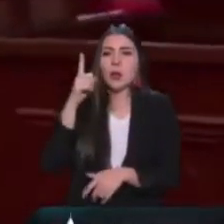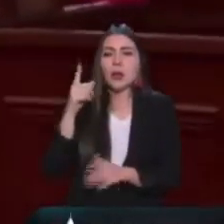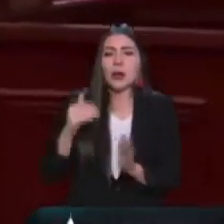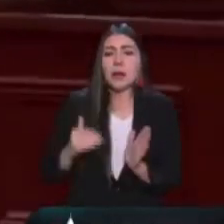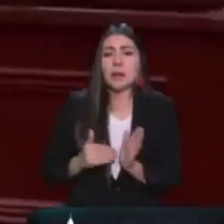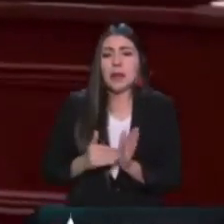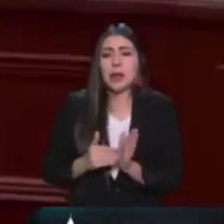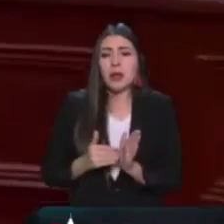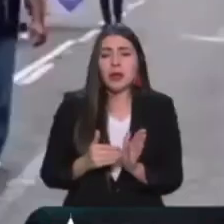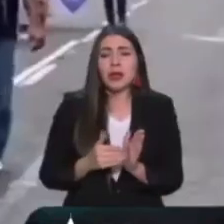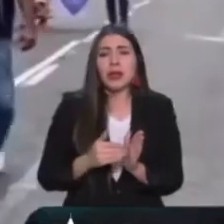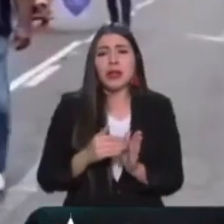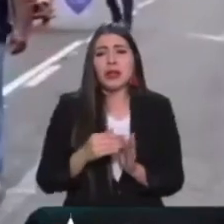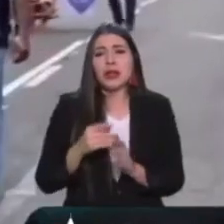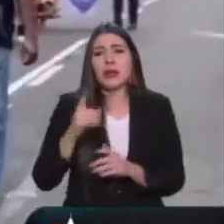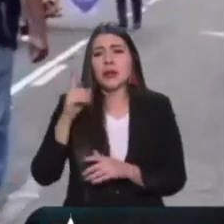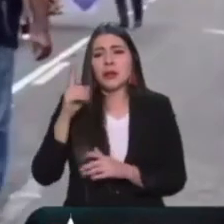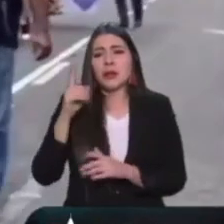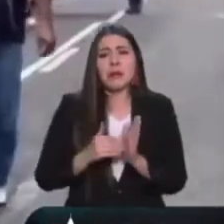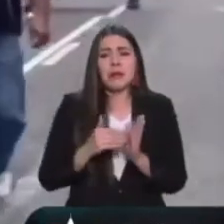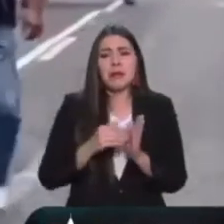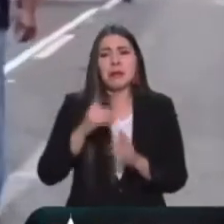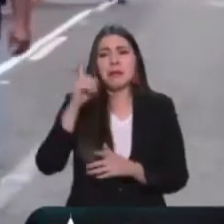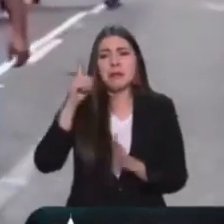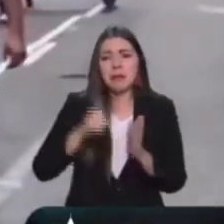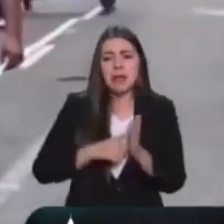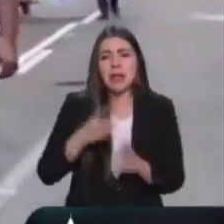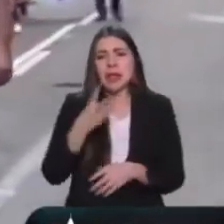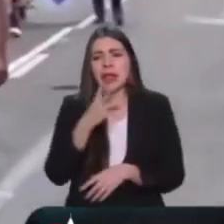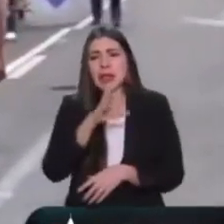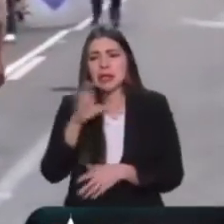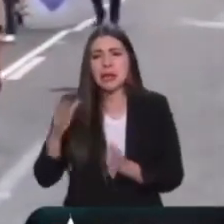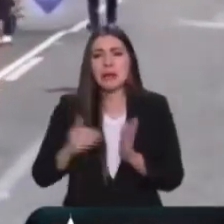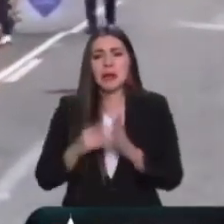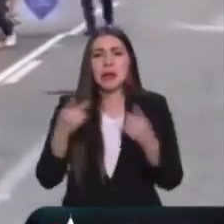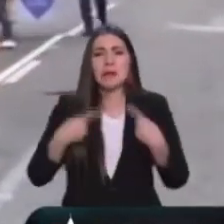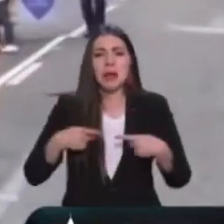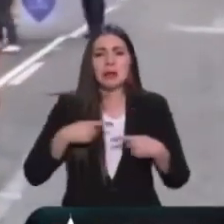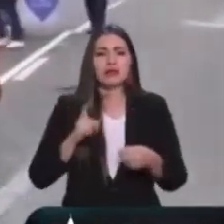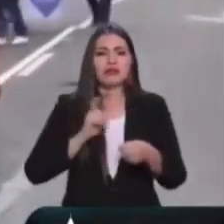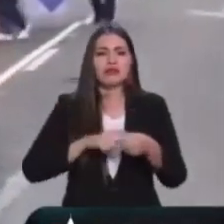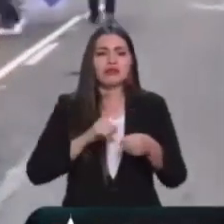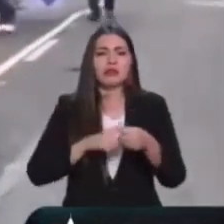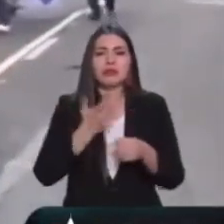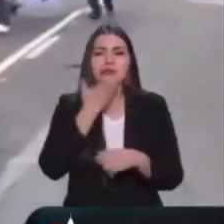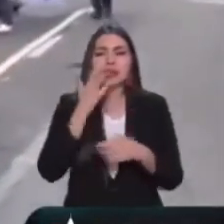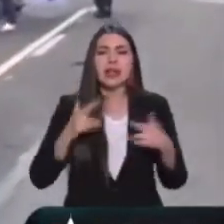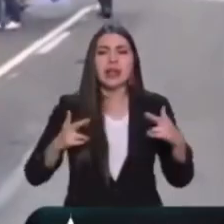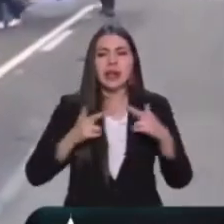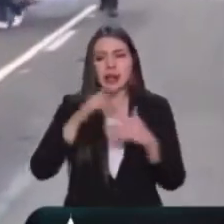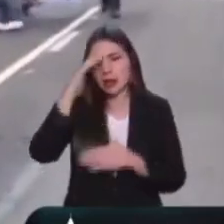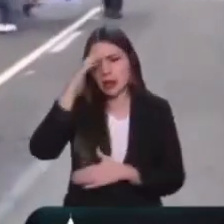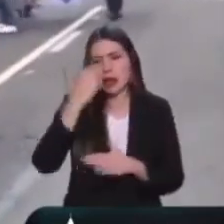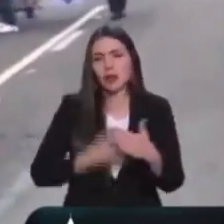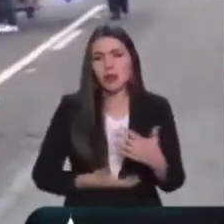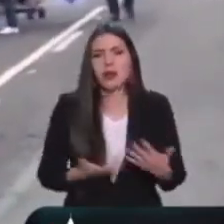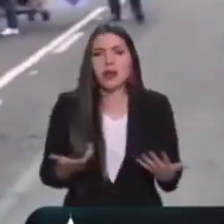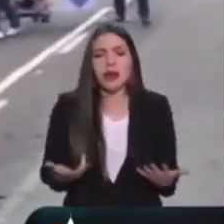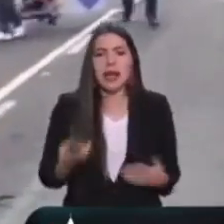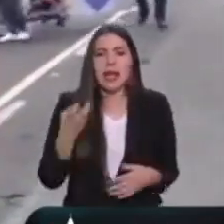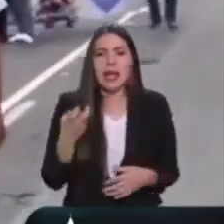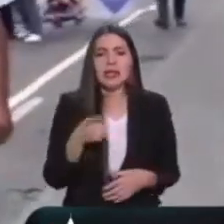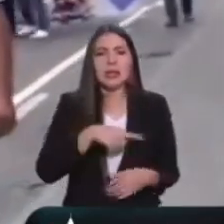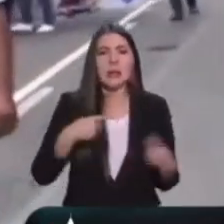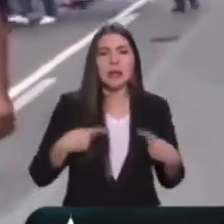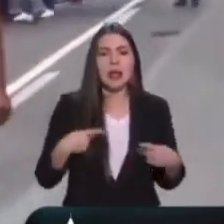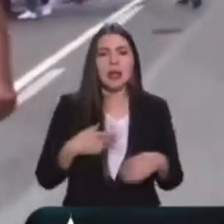1.300.000.000 de 1.000 millones de fieles, pues 1.300 millones de fieles. Entonces, lógicamente es más visible, tiene más